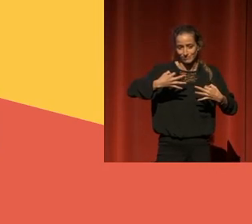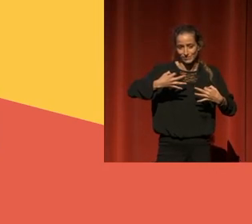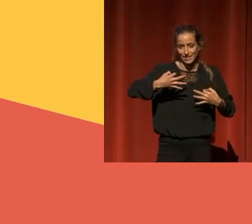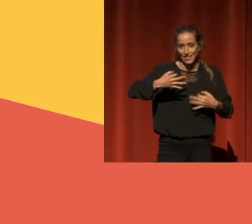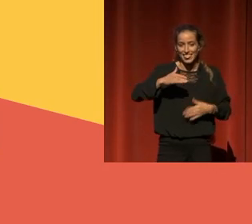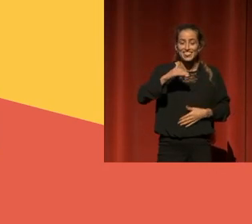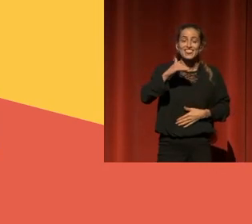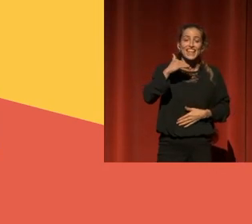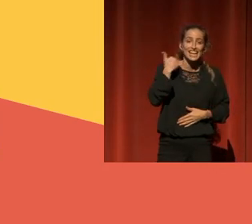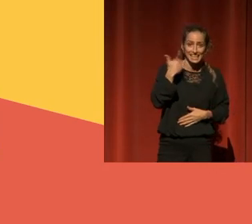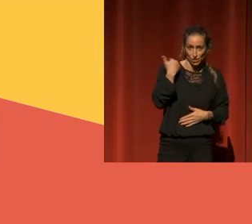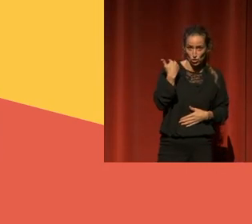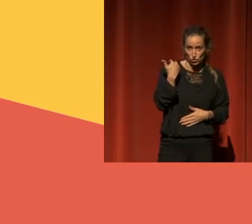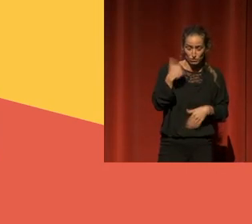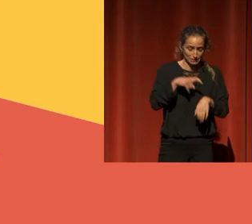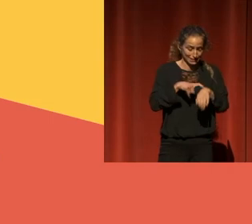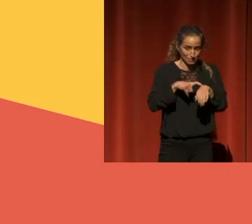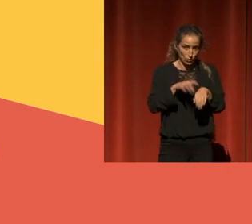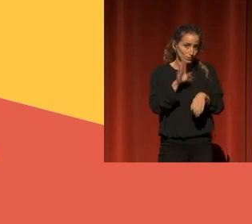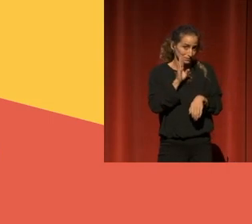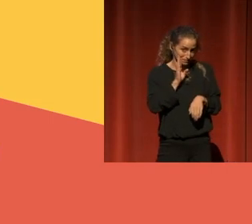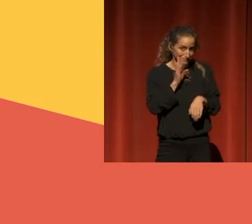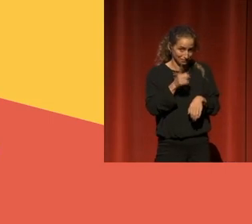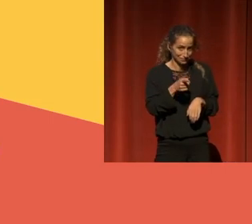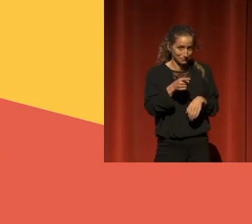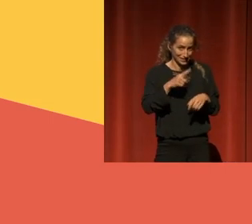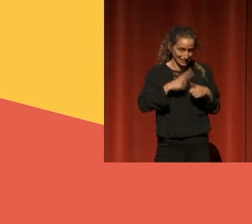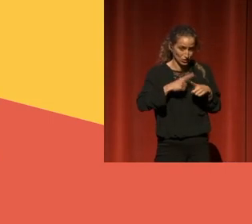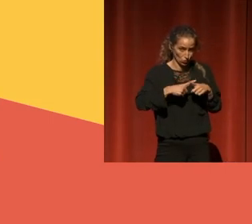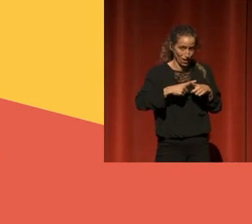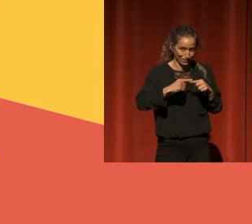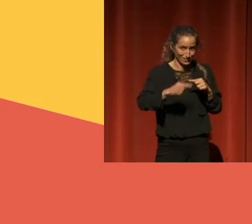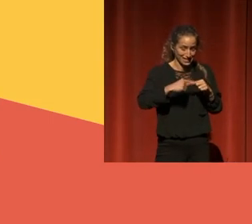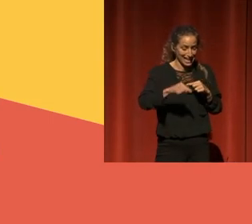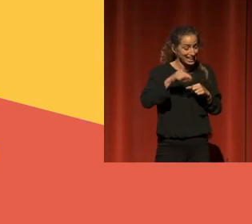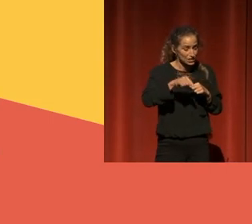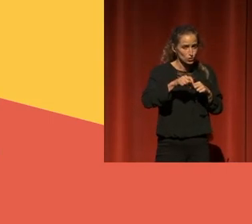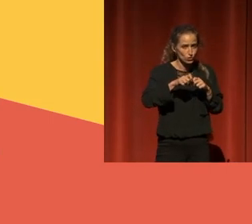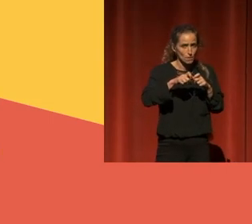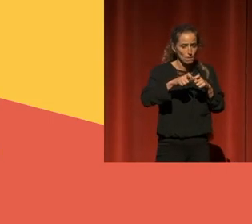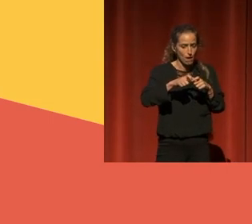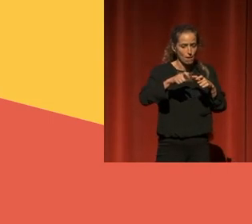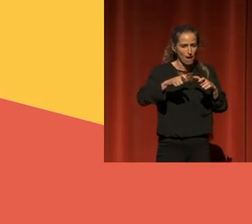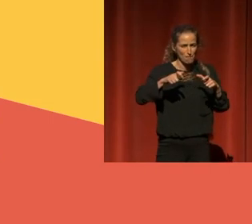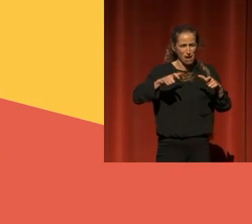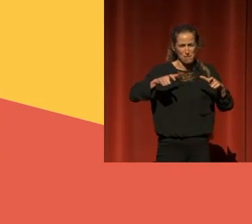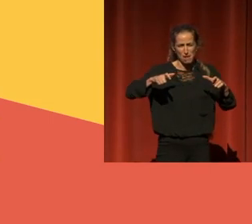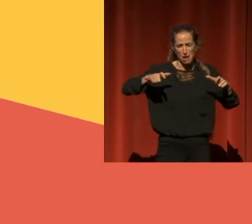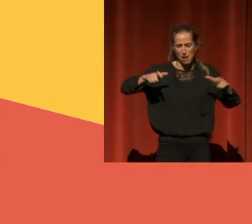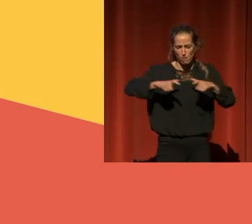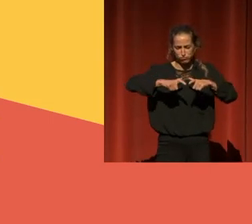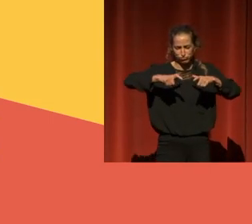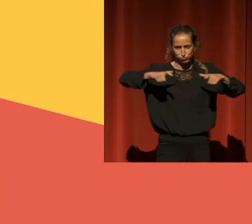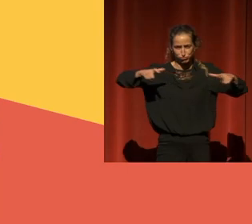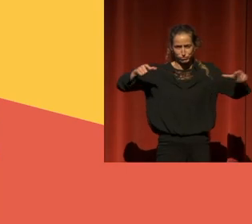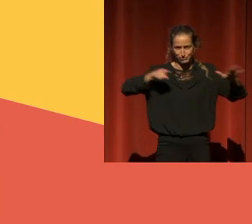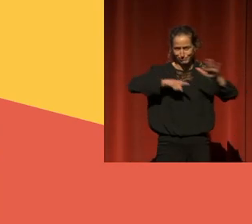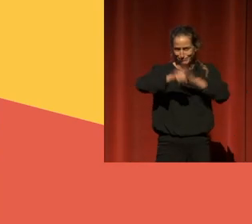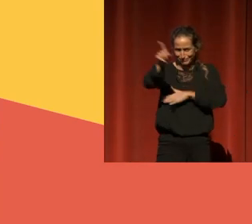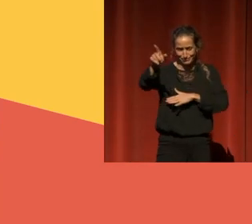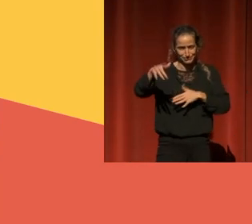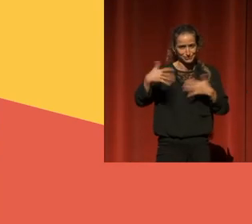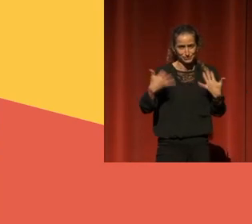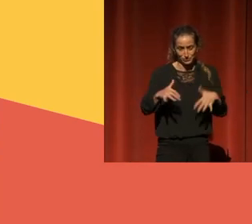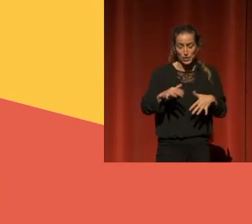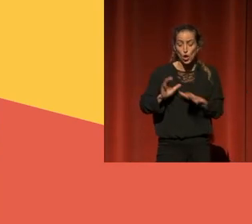delito aumentan constantemente de manera vertiginosa Entonces si hay organismos que están